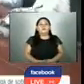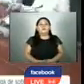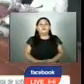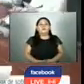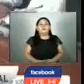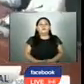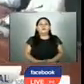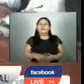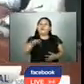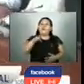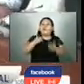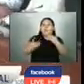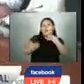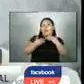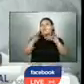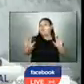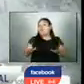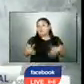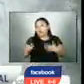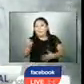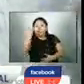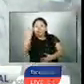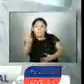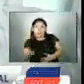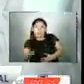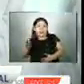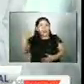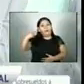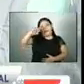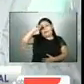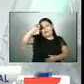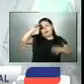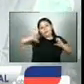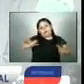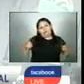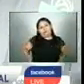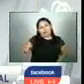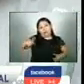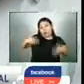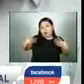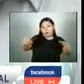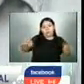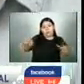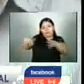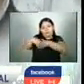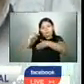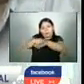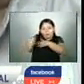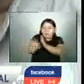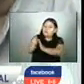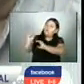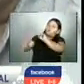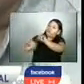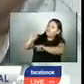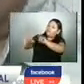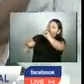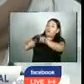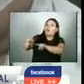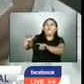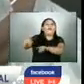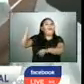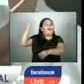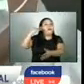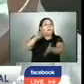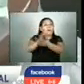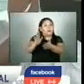También le contamos las revelaciones de los exfuncionarios citados a la Comisión Especial de la Asamblea Legislativa que investiga el